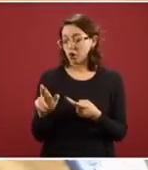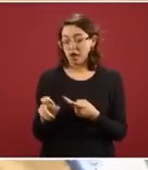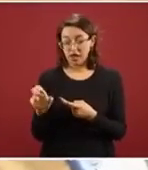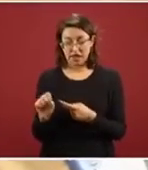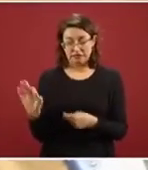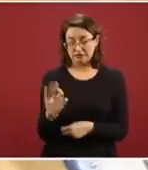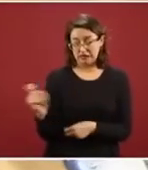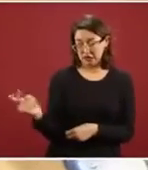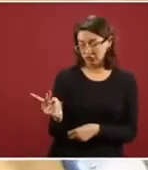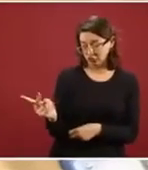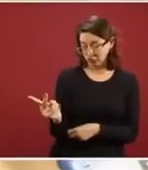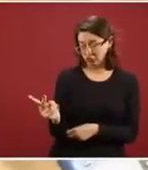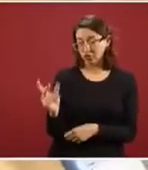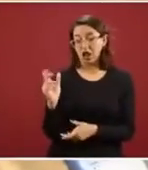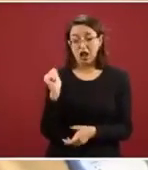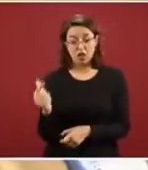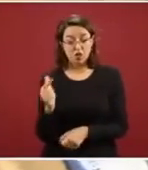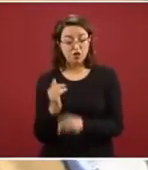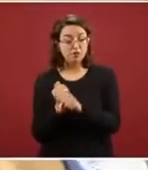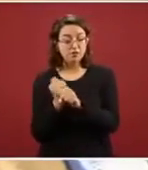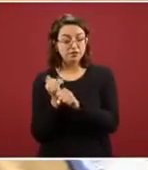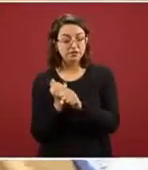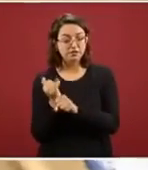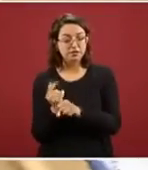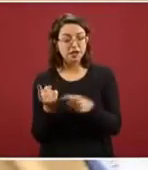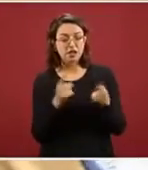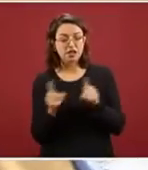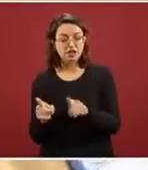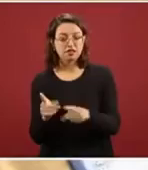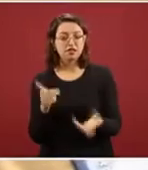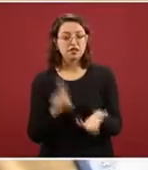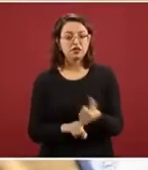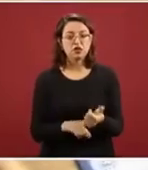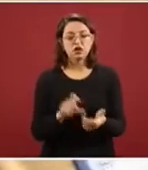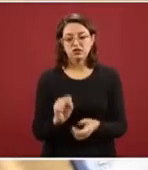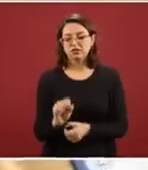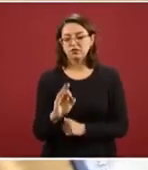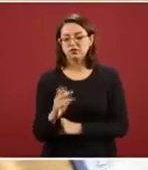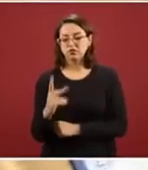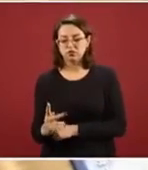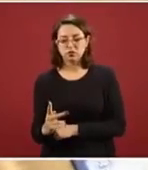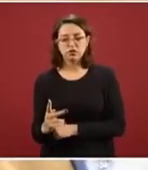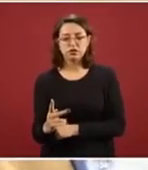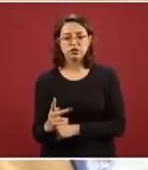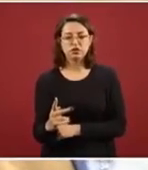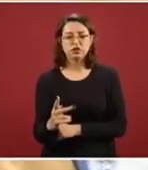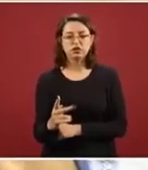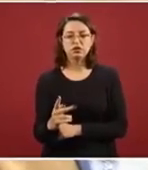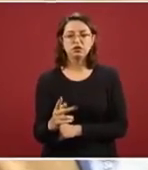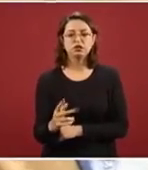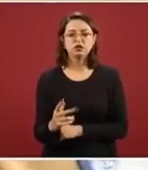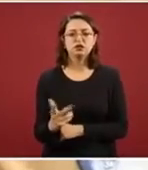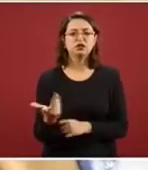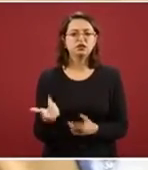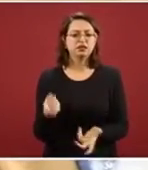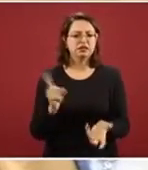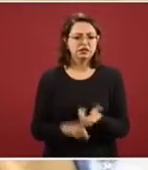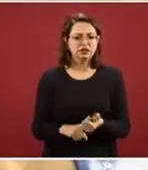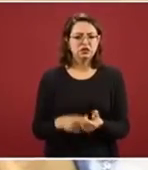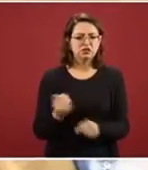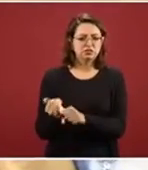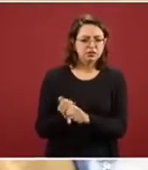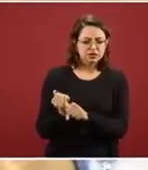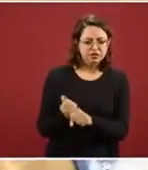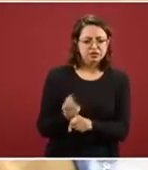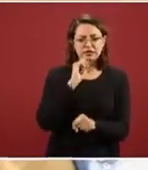¿Si habrá en este caso una investigación paralela de la Secretaría de la Función Pública, presidente? Y si entre los investigados en este caso